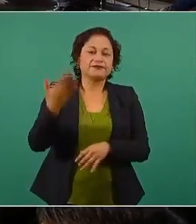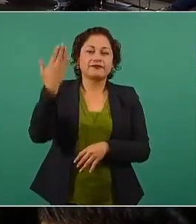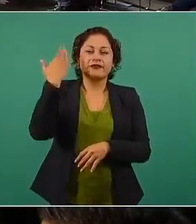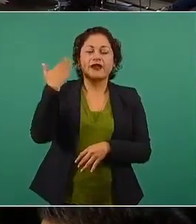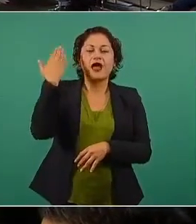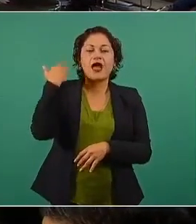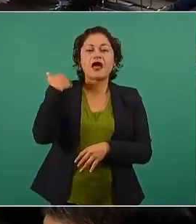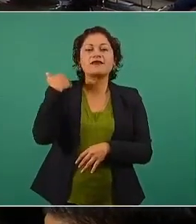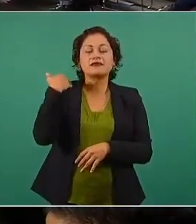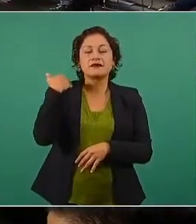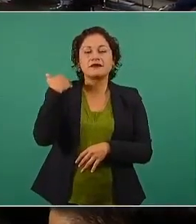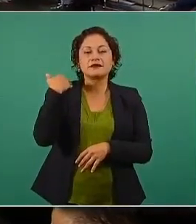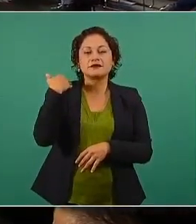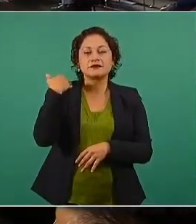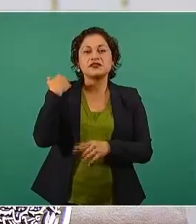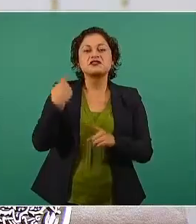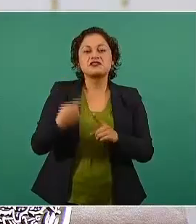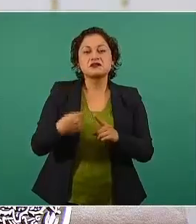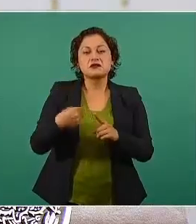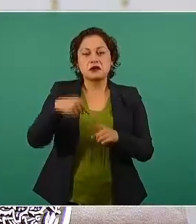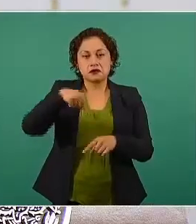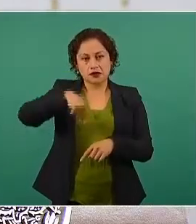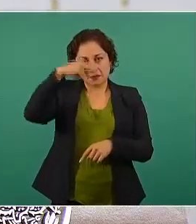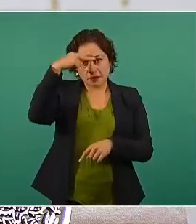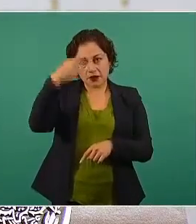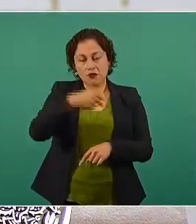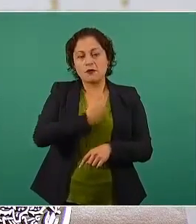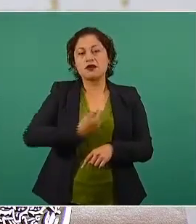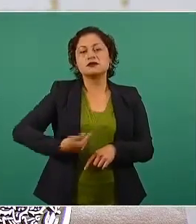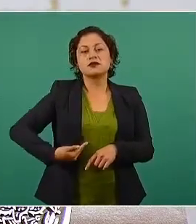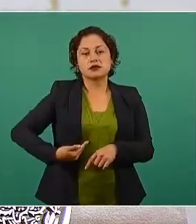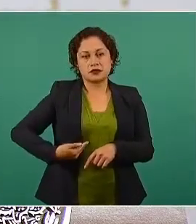era Calderón presidente,